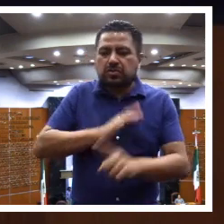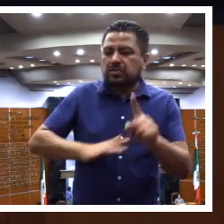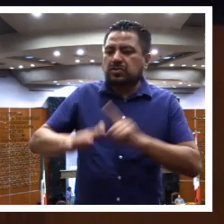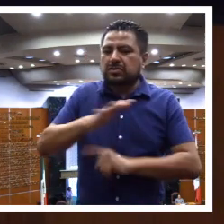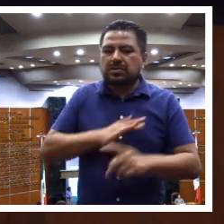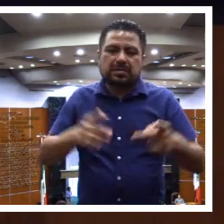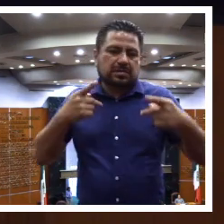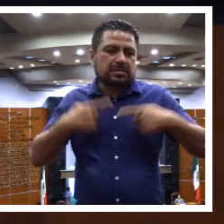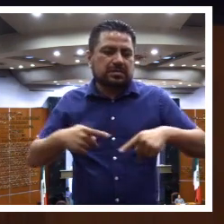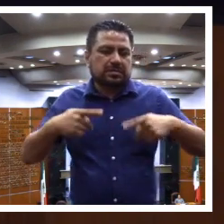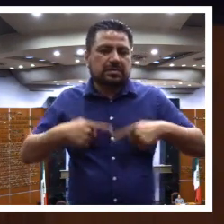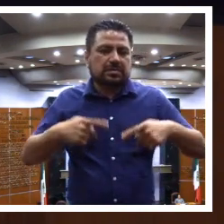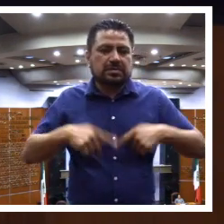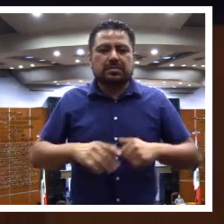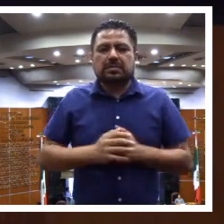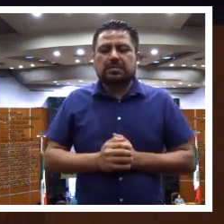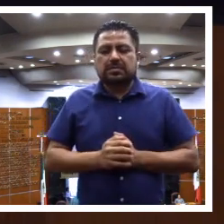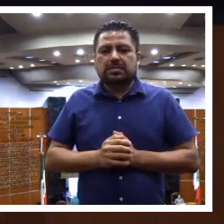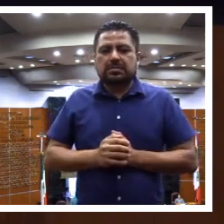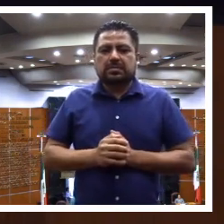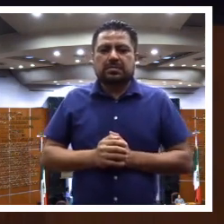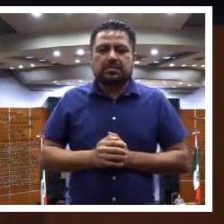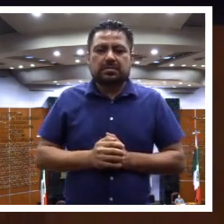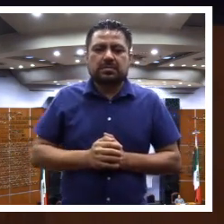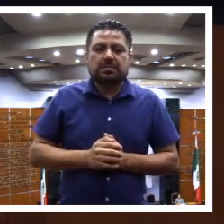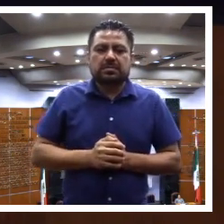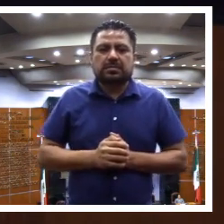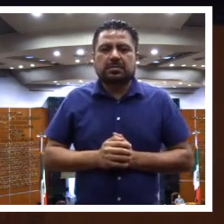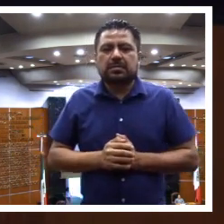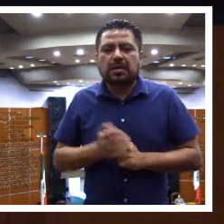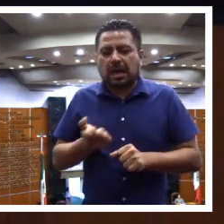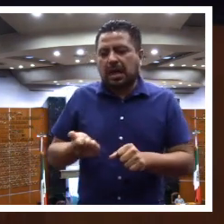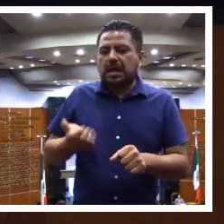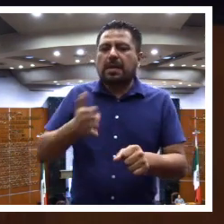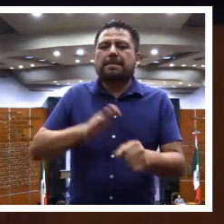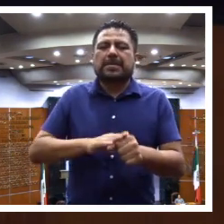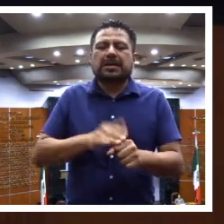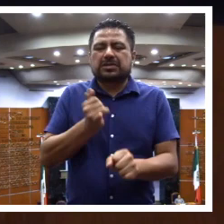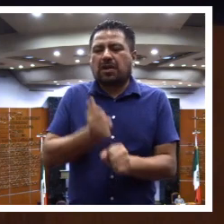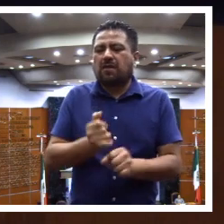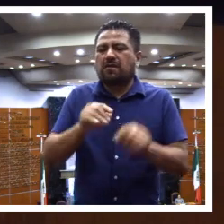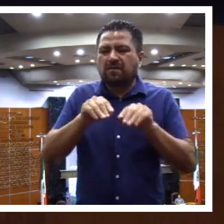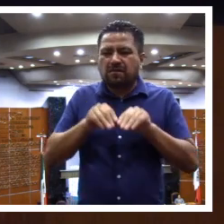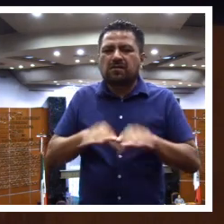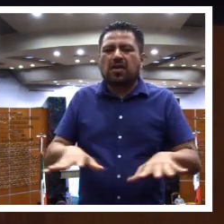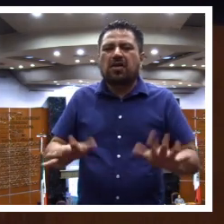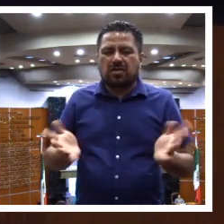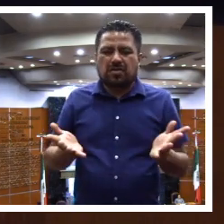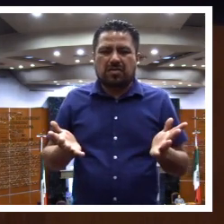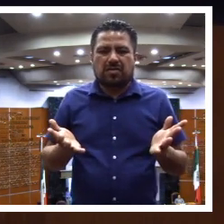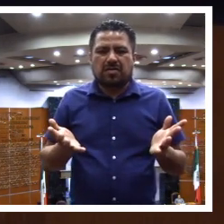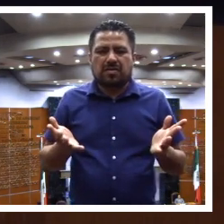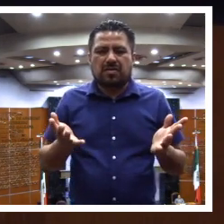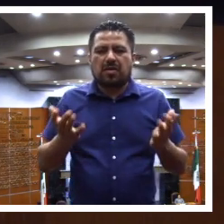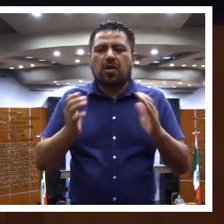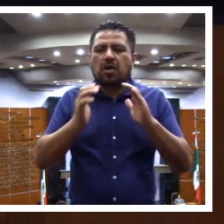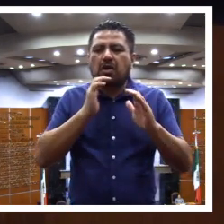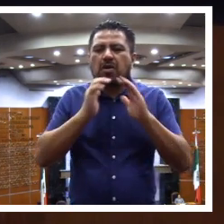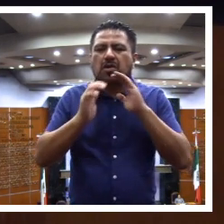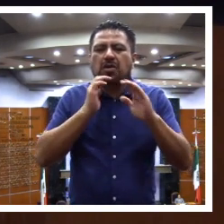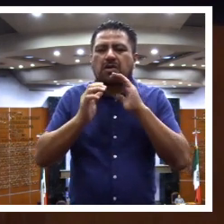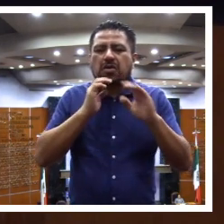cotidianas a la al suministrarnos información y